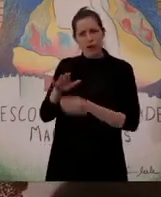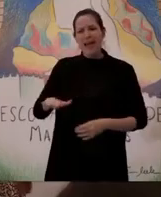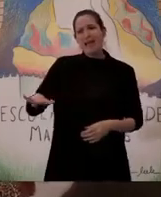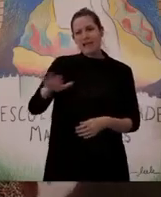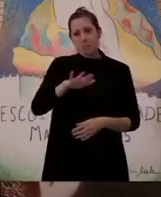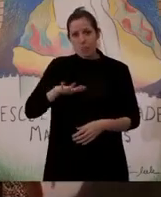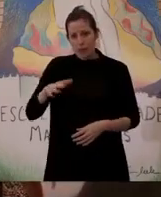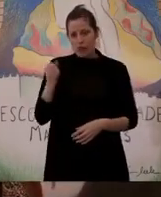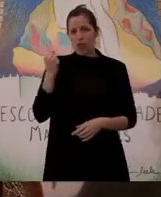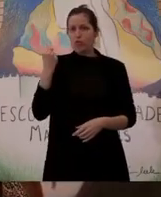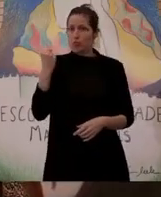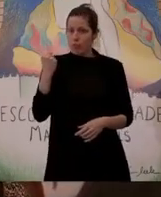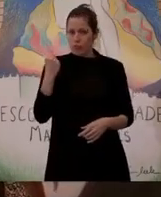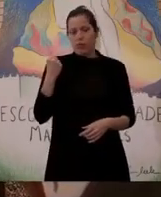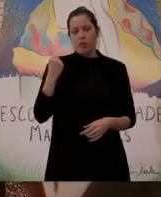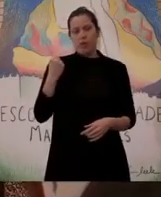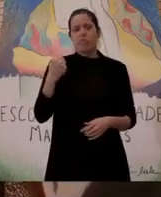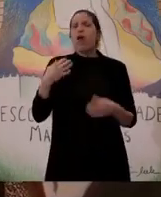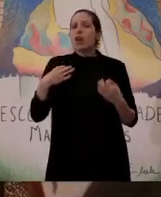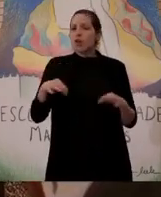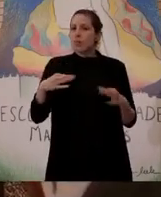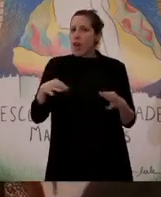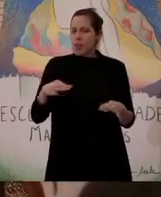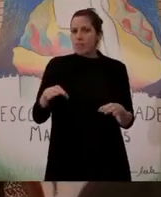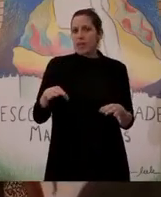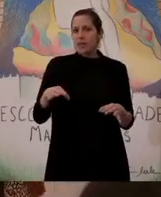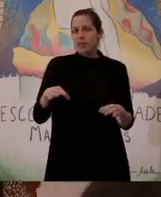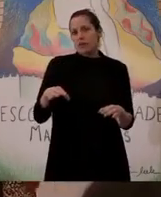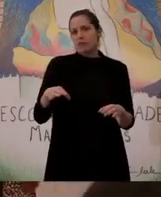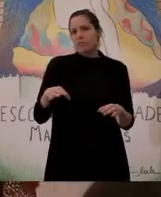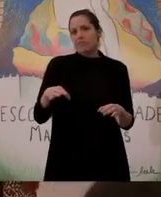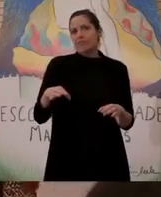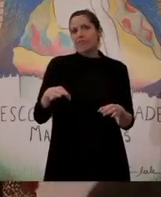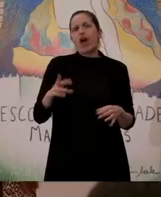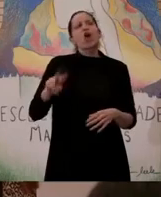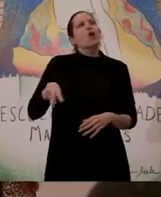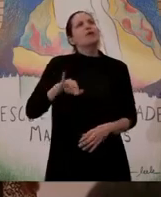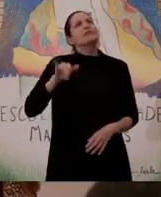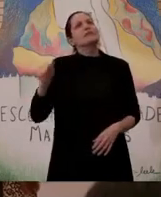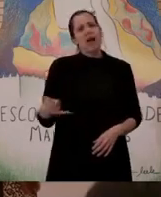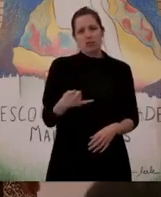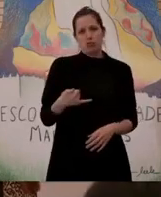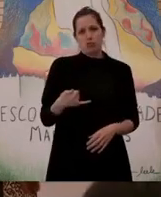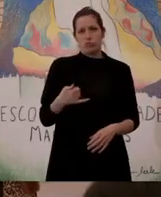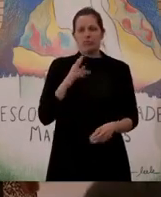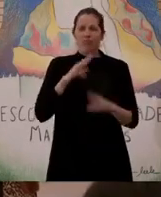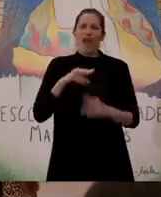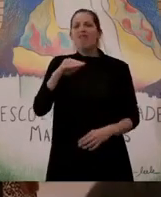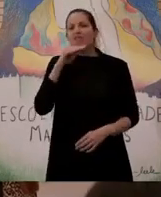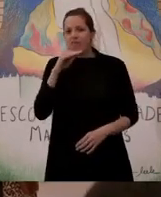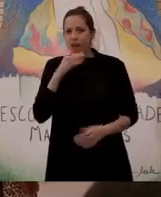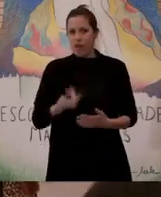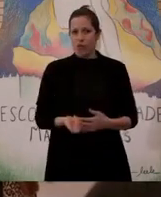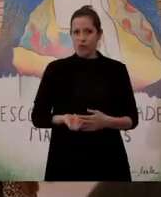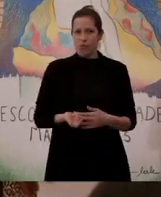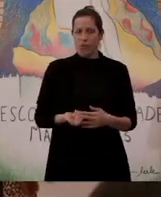poderes espacios de poder normalmente paras muy eres no me que te canses o qué pasa que te enfadas dices a